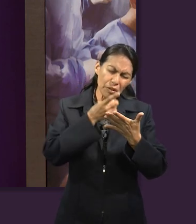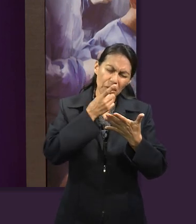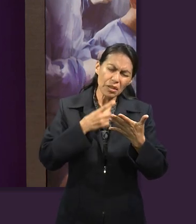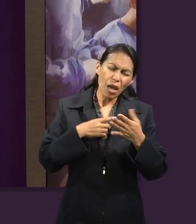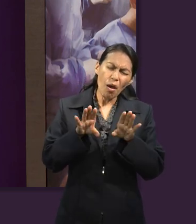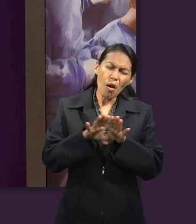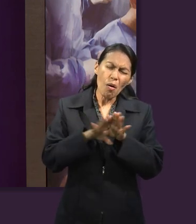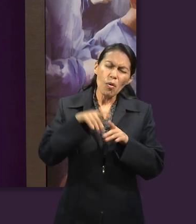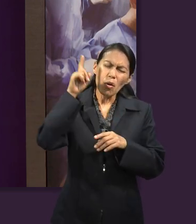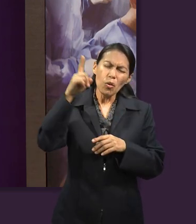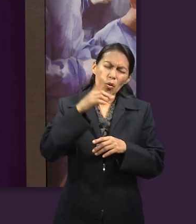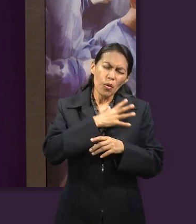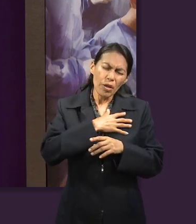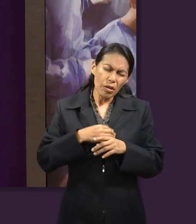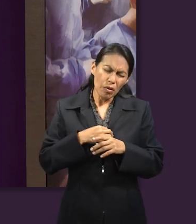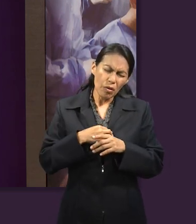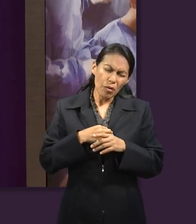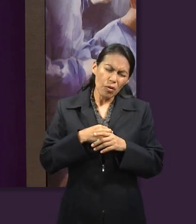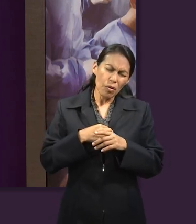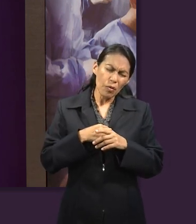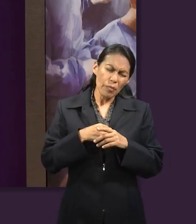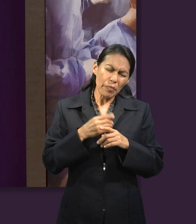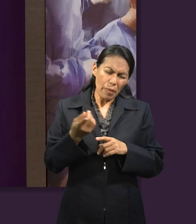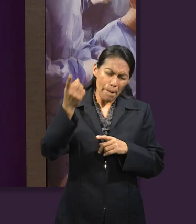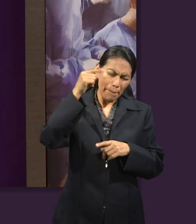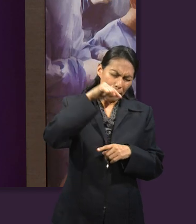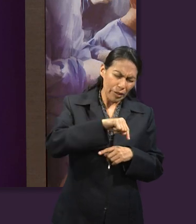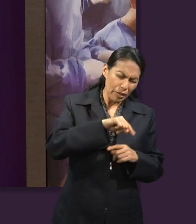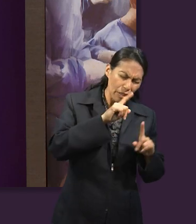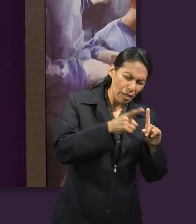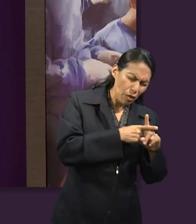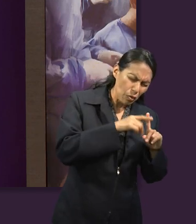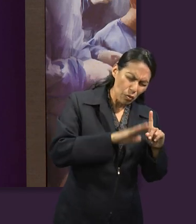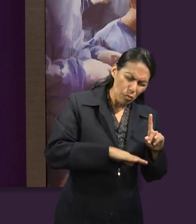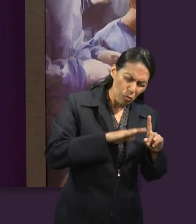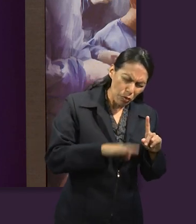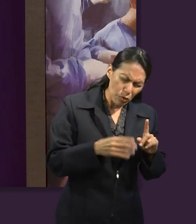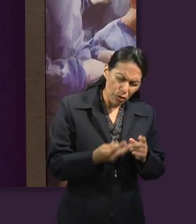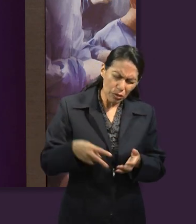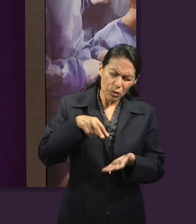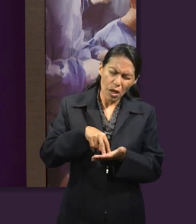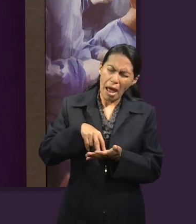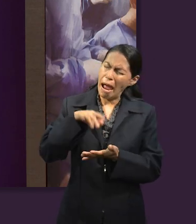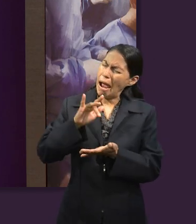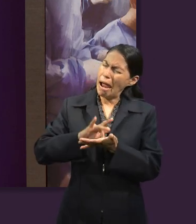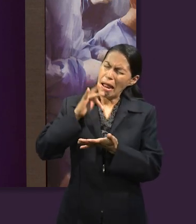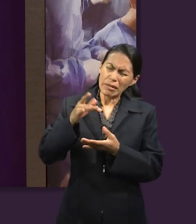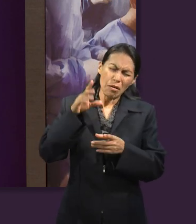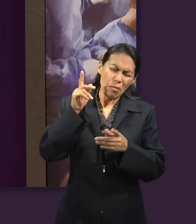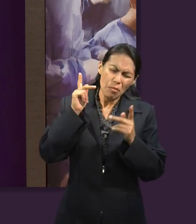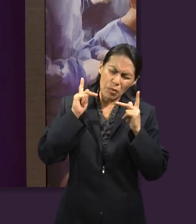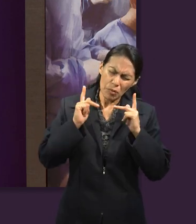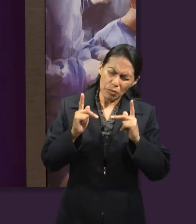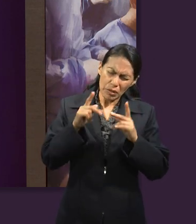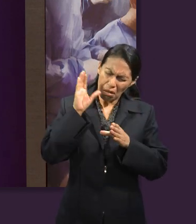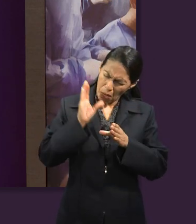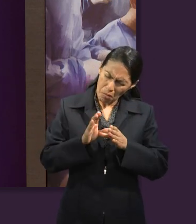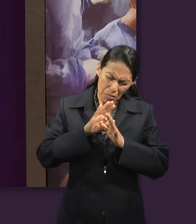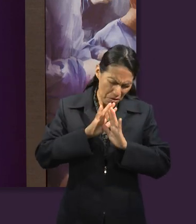salvación a través de la promesa de tu hijo que vino y murió por nosotros permiten los que en esta ocasión